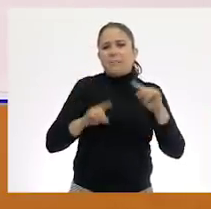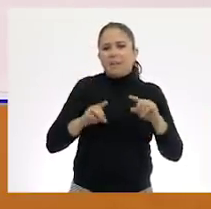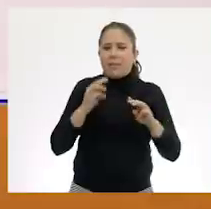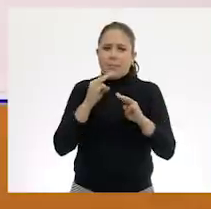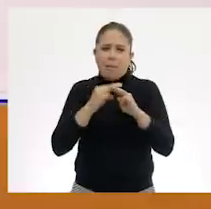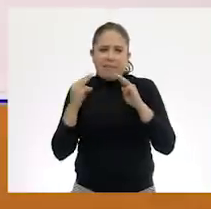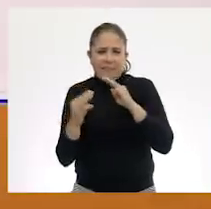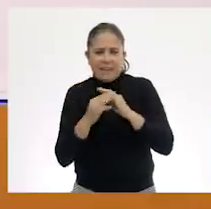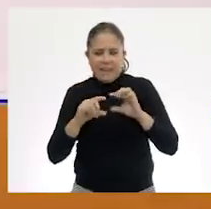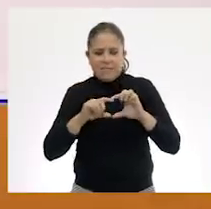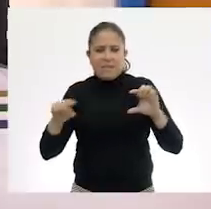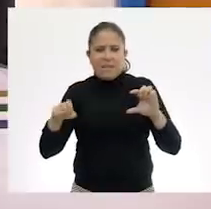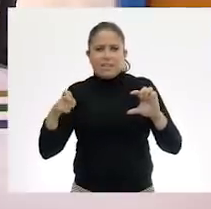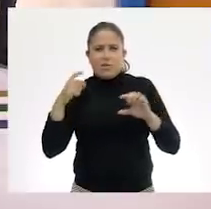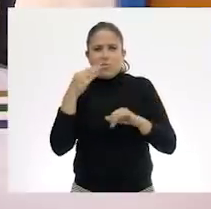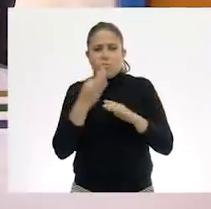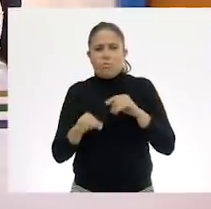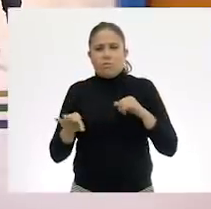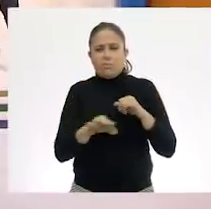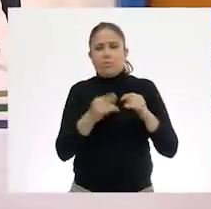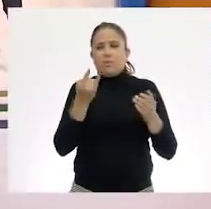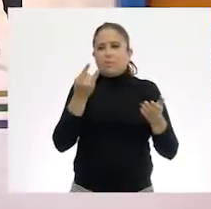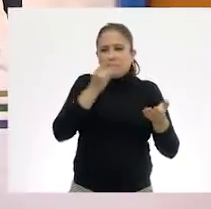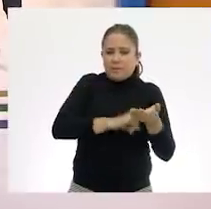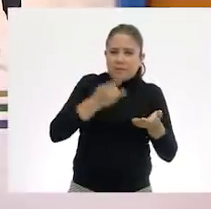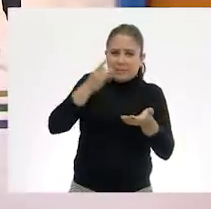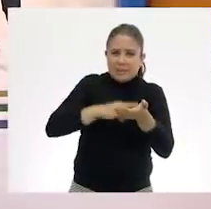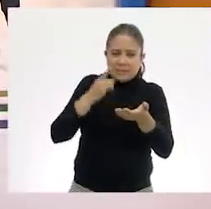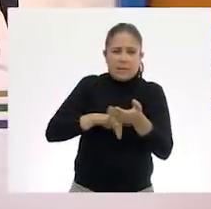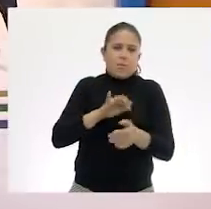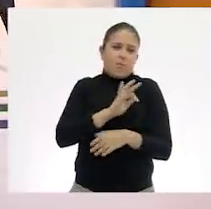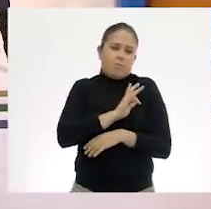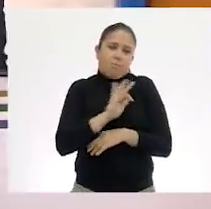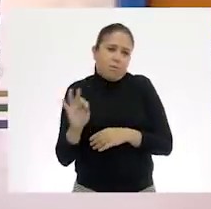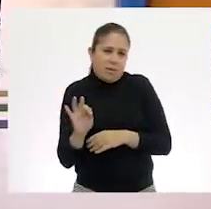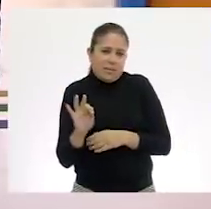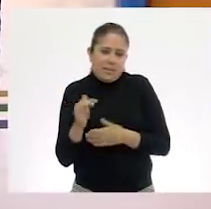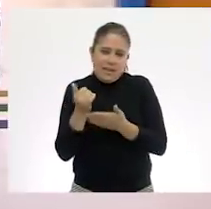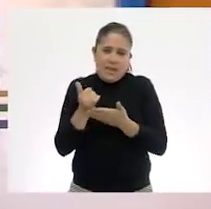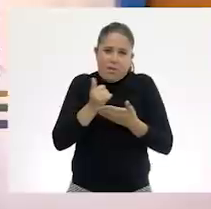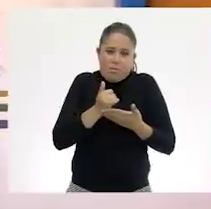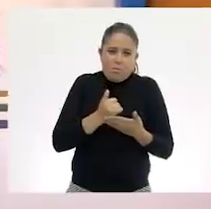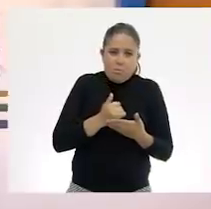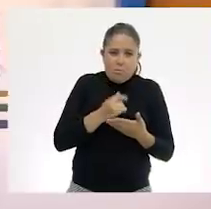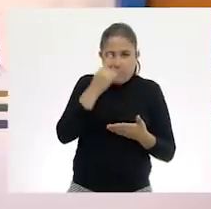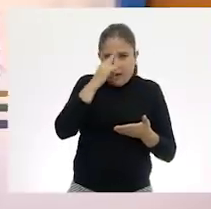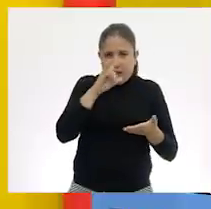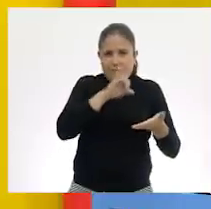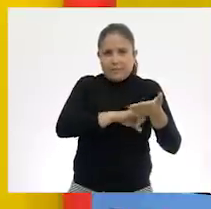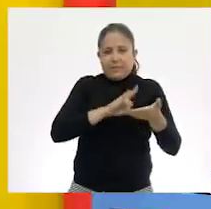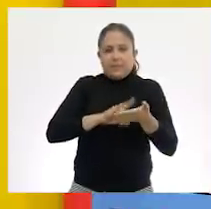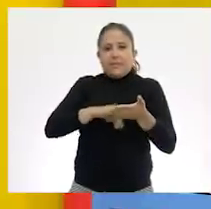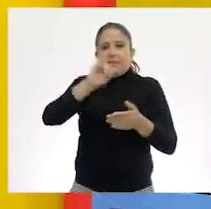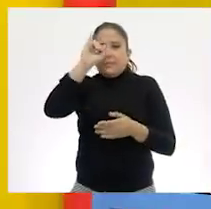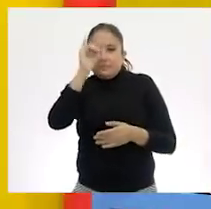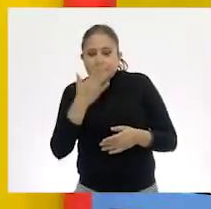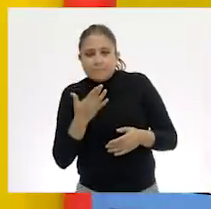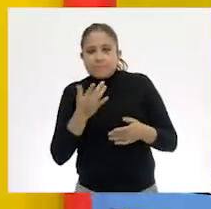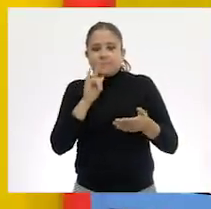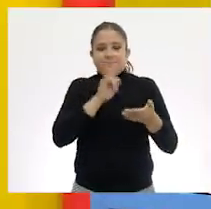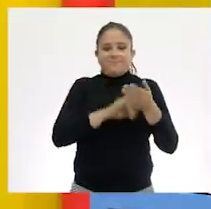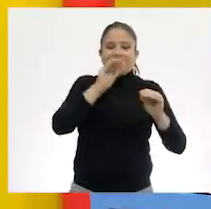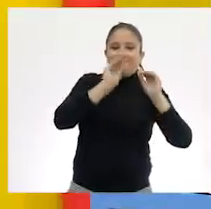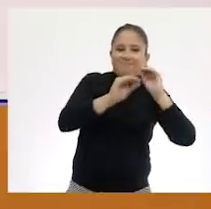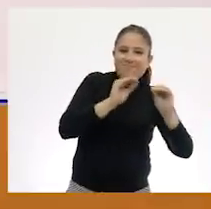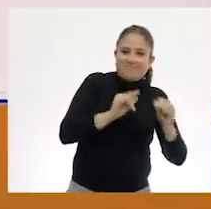trabajos que nos vayan dando. Pero las pegatinas pues nos pueden servir para incluso ir ilustrando,